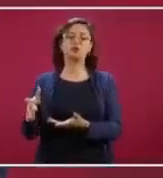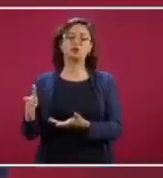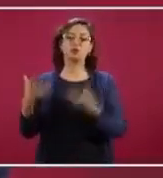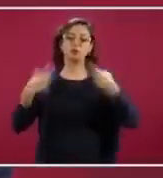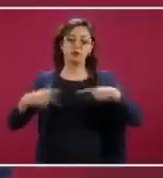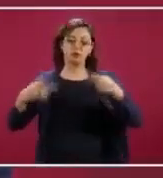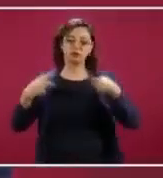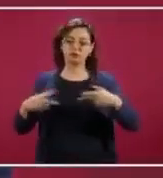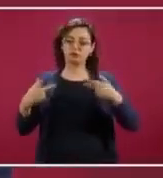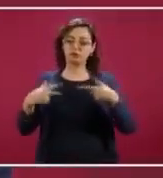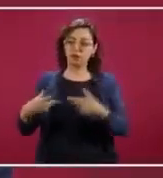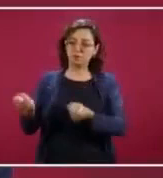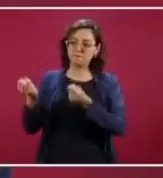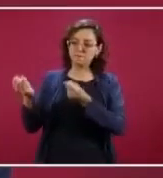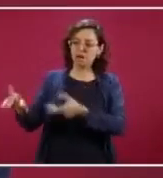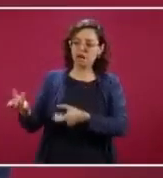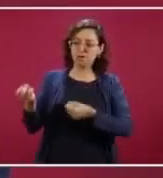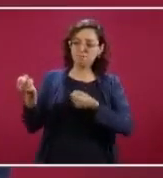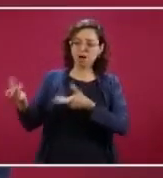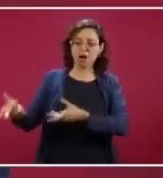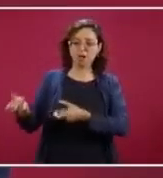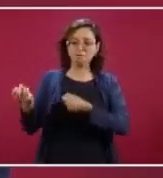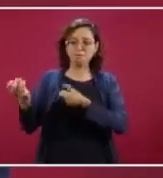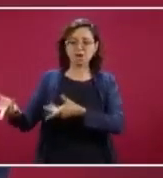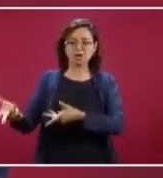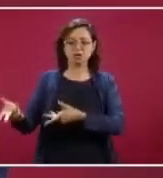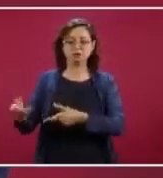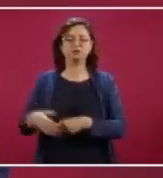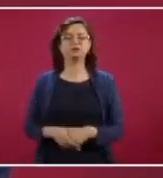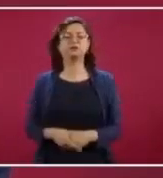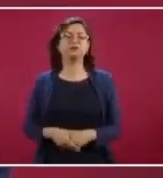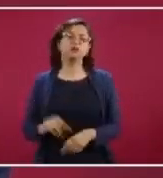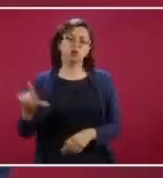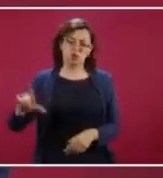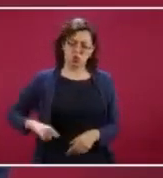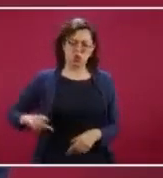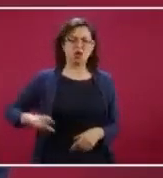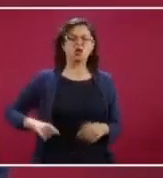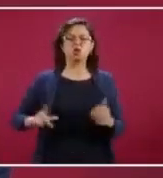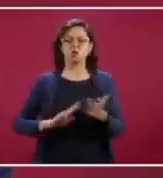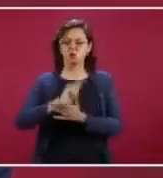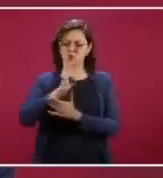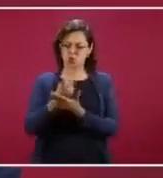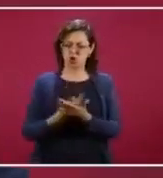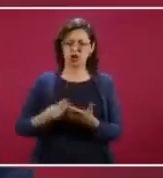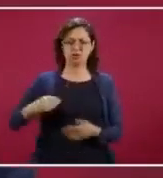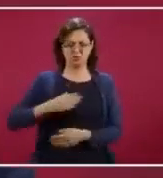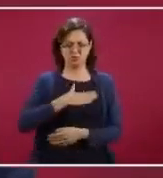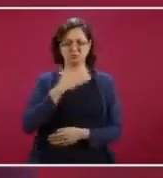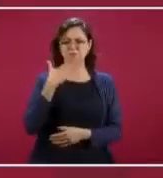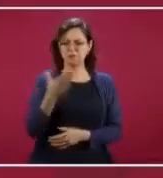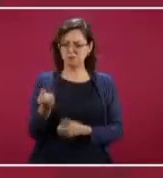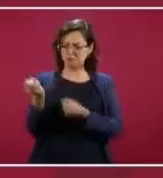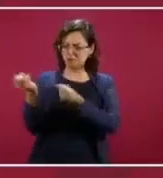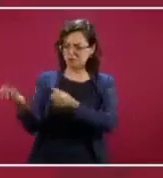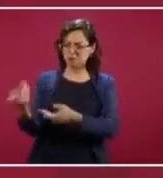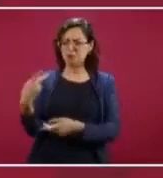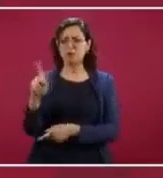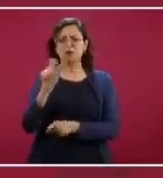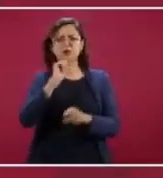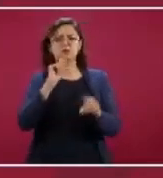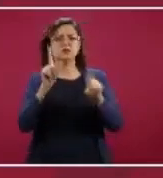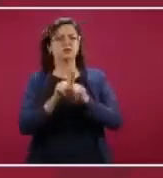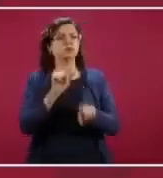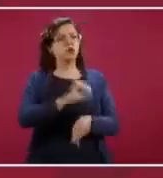la gente, ya sea por lo que hace el gobierno con los programas de bienestar, como también el incremento en las remesas.